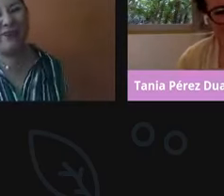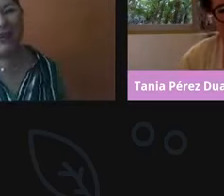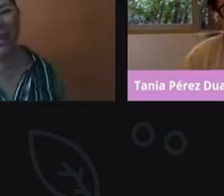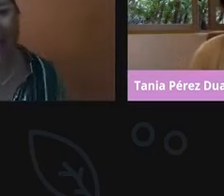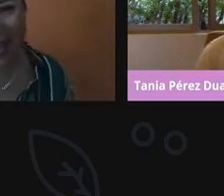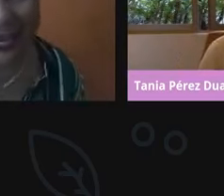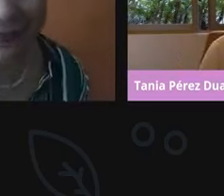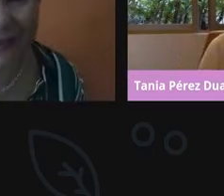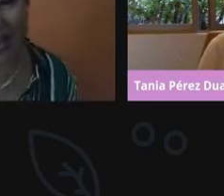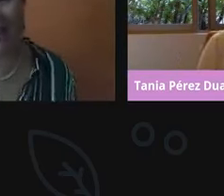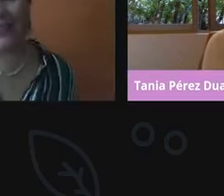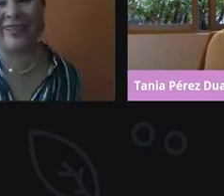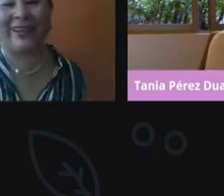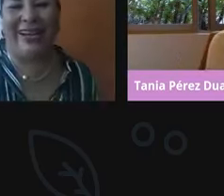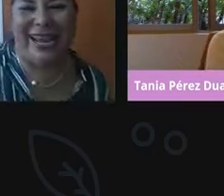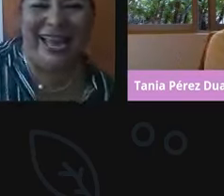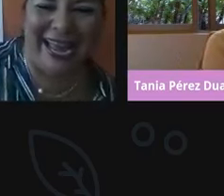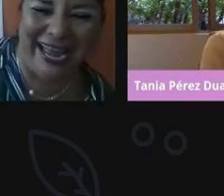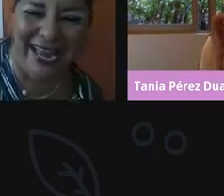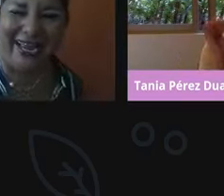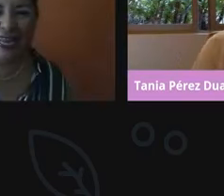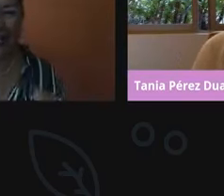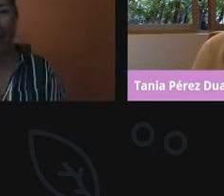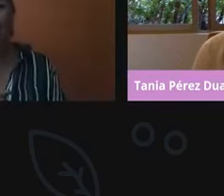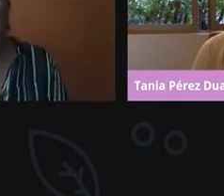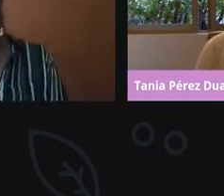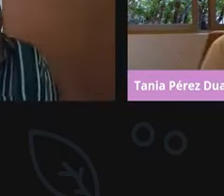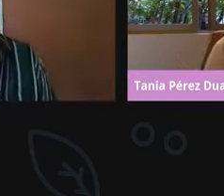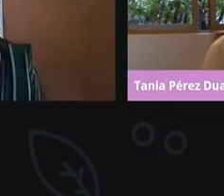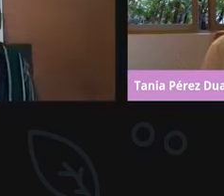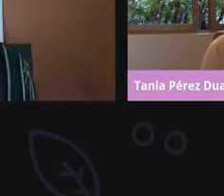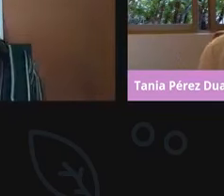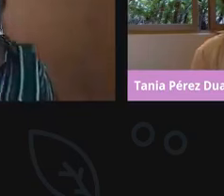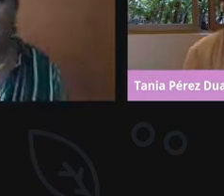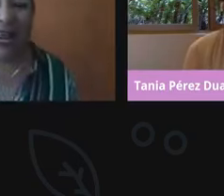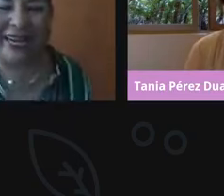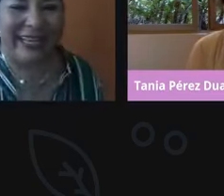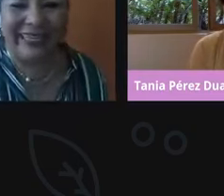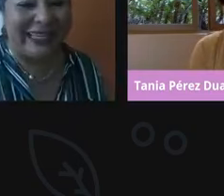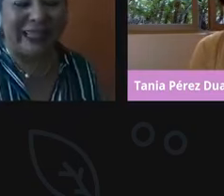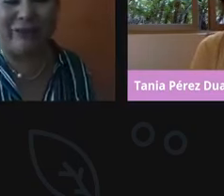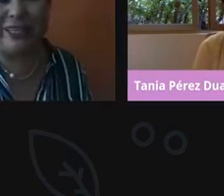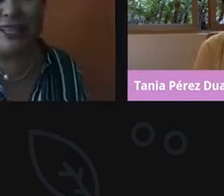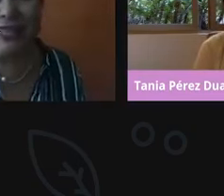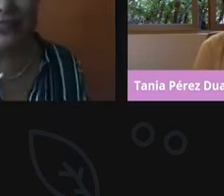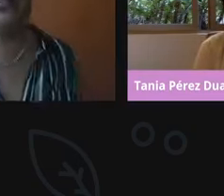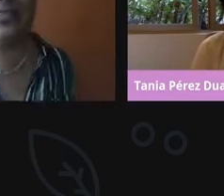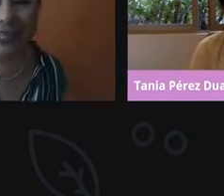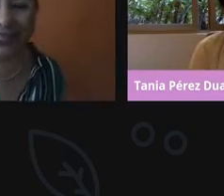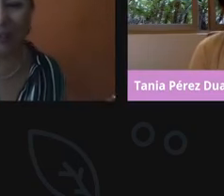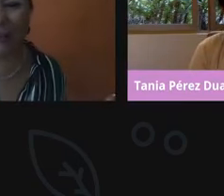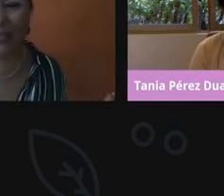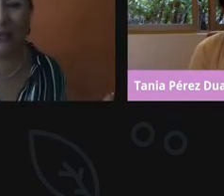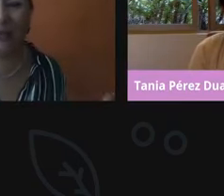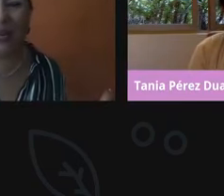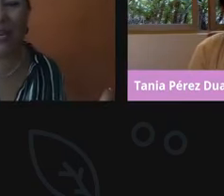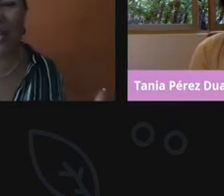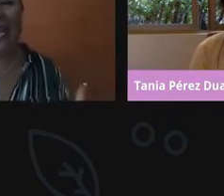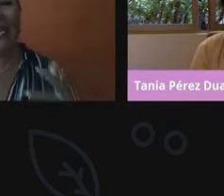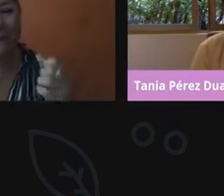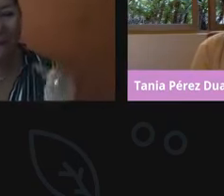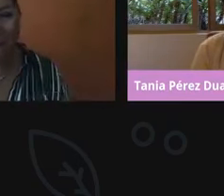No la voy a dejar ir viva la doctora. Aquí estoy, aquí gracias, estoy. Gracias, doctora, gracias. Después de tanto mentires y aflojes con